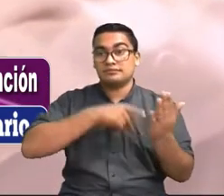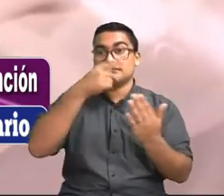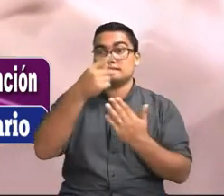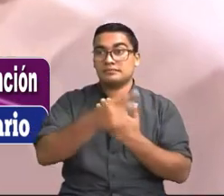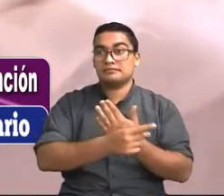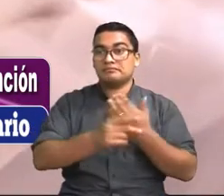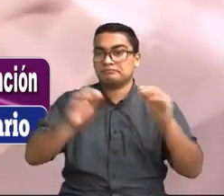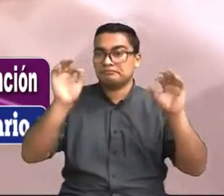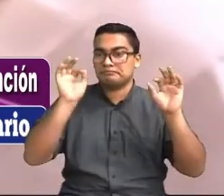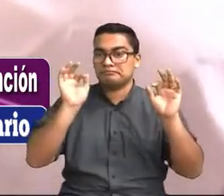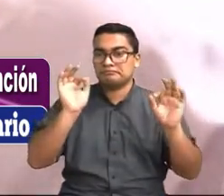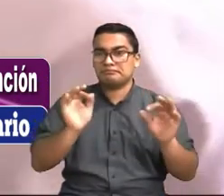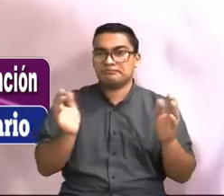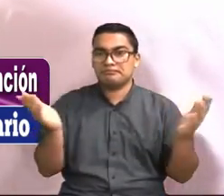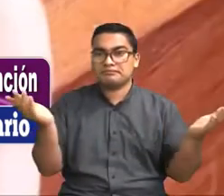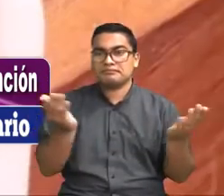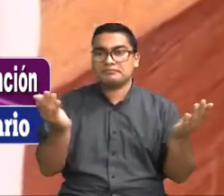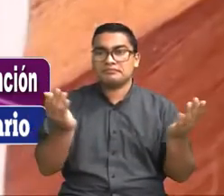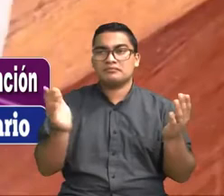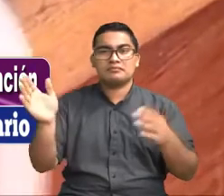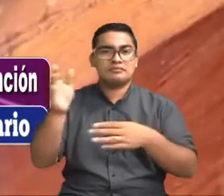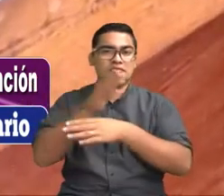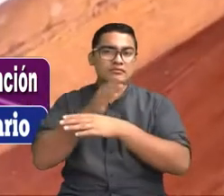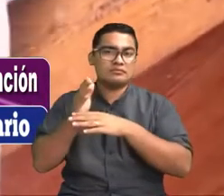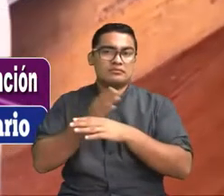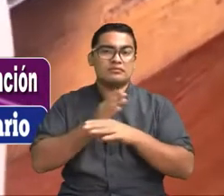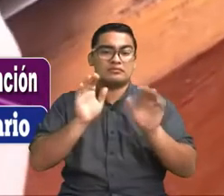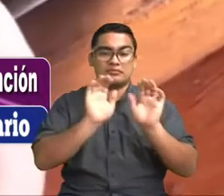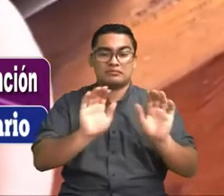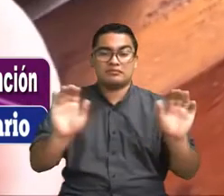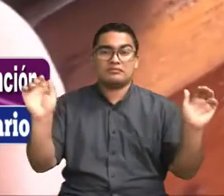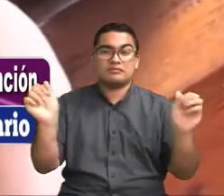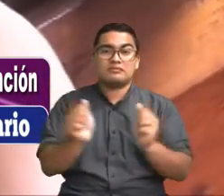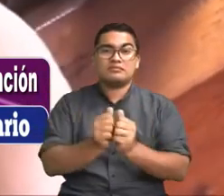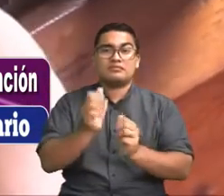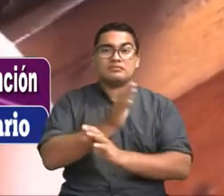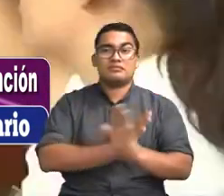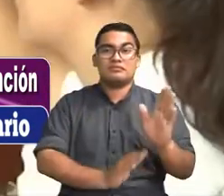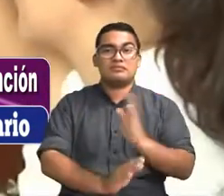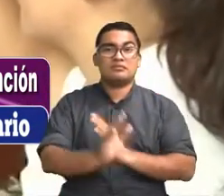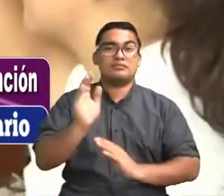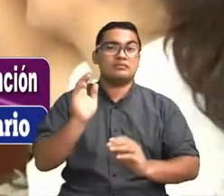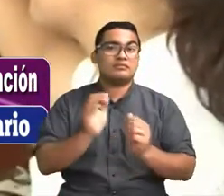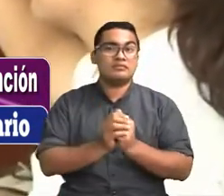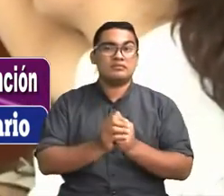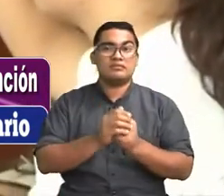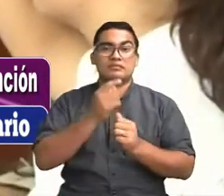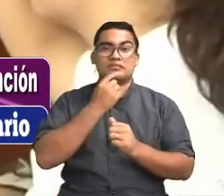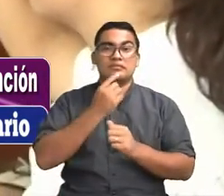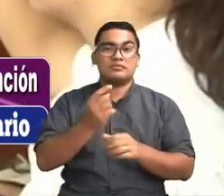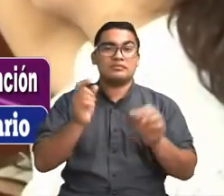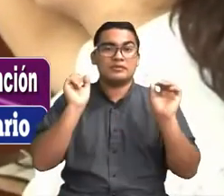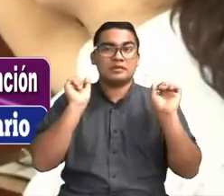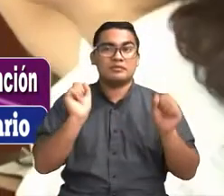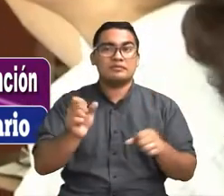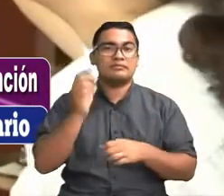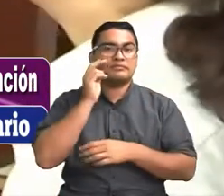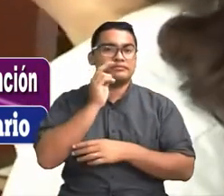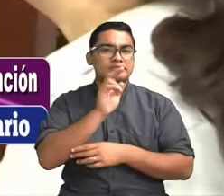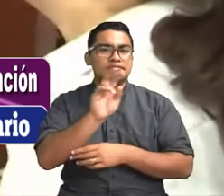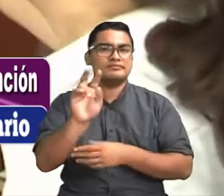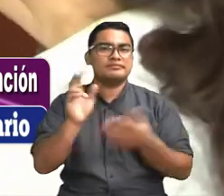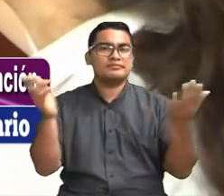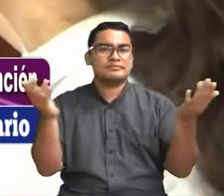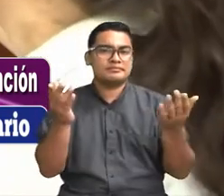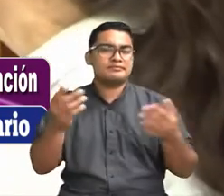también a las distintas discapacidades que tienen niños y niñas. Nosotros okay. podemos ver cómo en las escuelas se